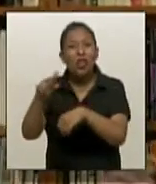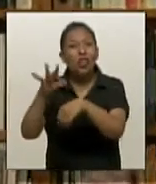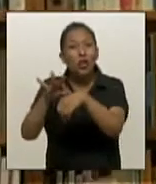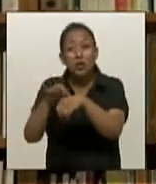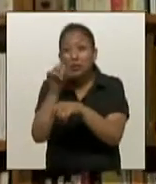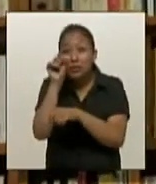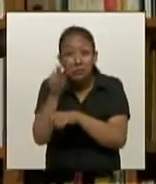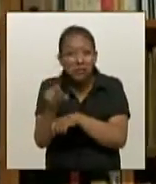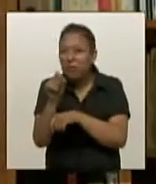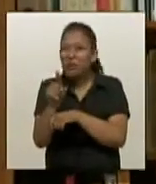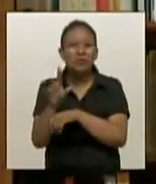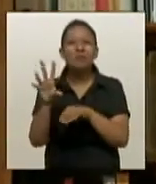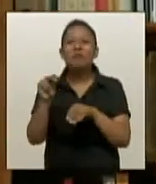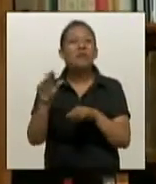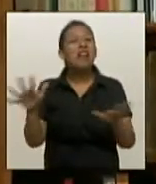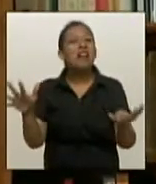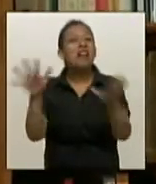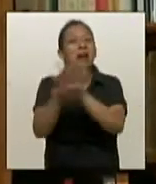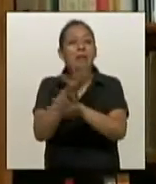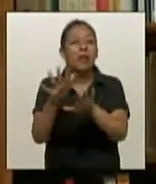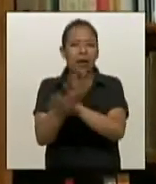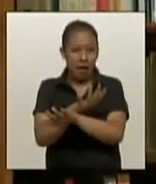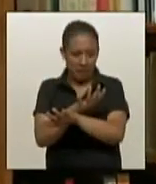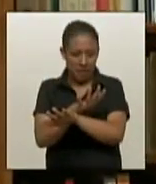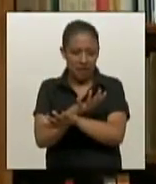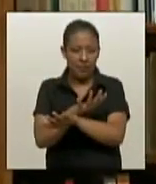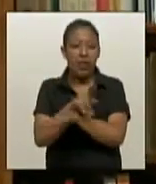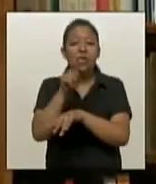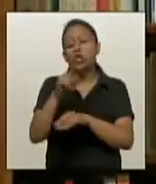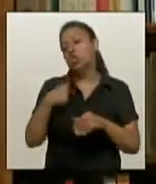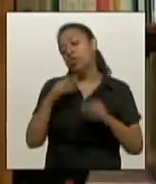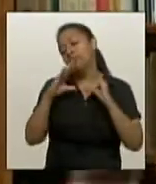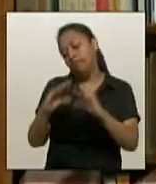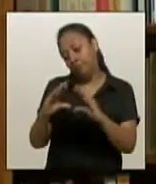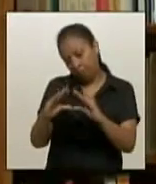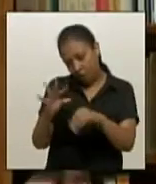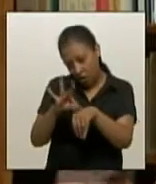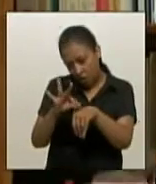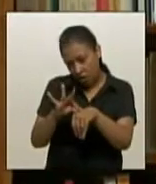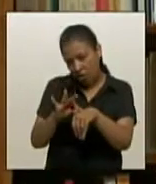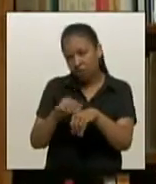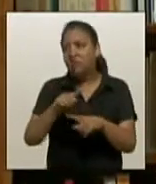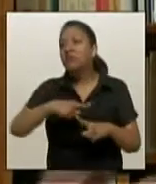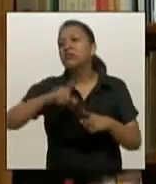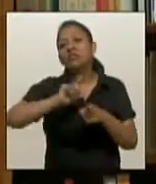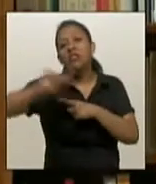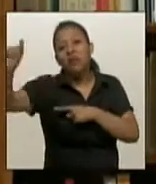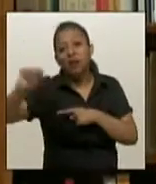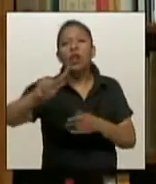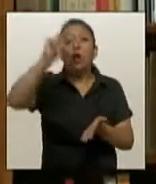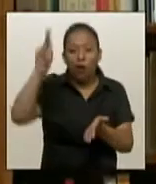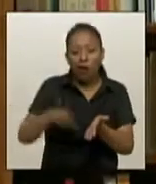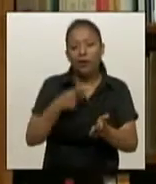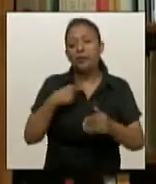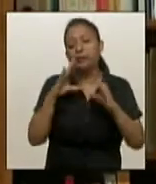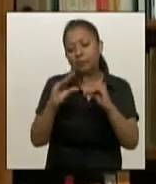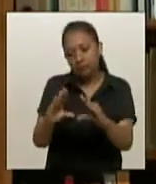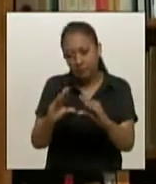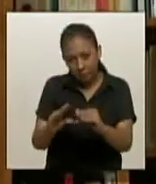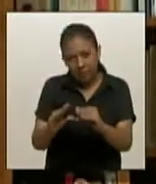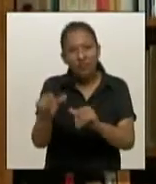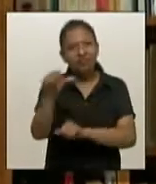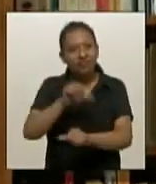muy, sobre todo los residentes, ¿no? Se capacita a unos, se van esos residentes y hay que volver a capacitar a los que siguen,